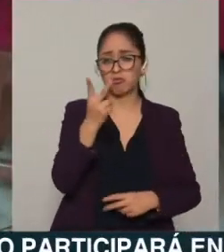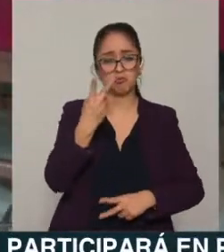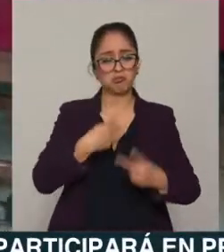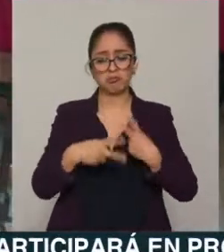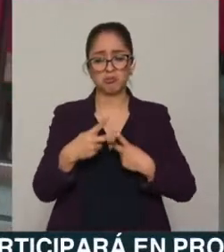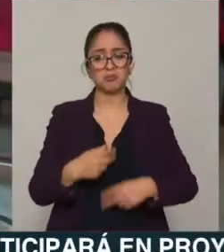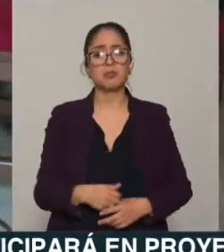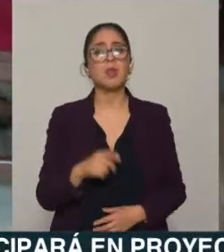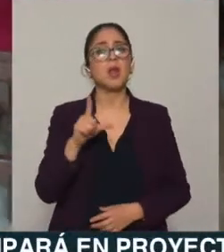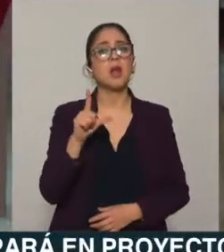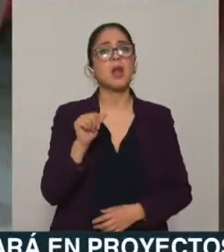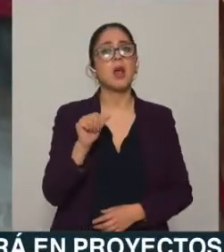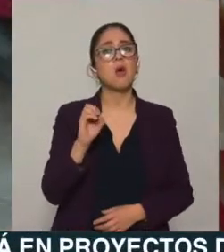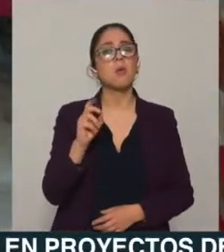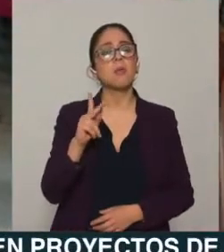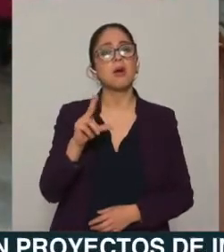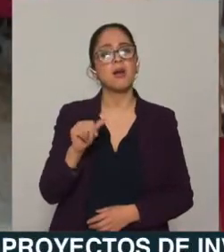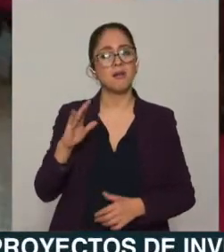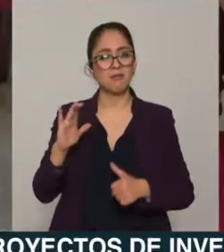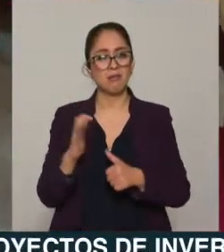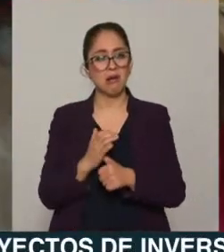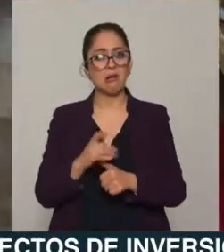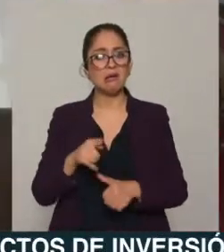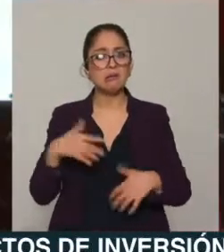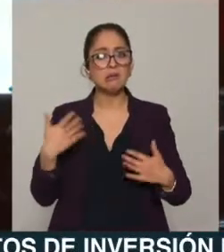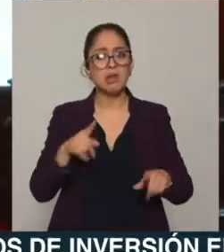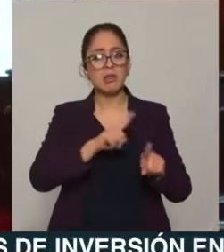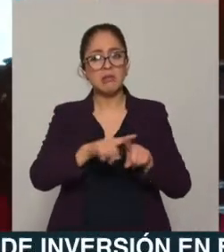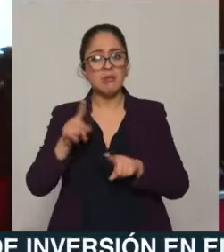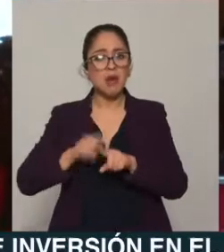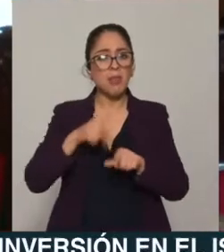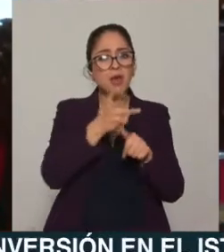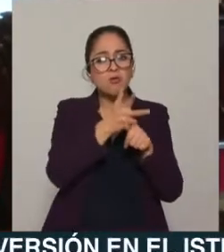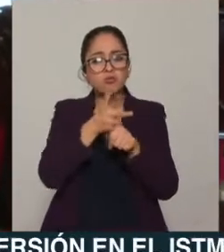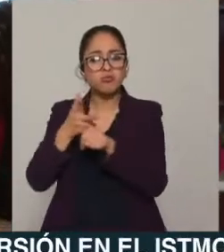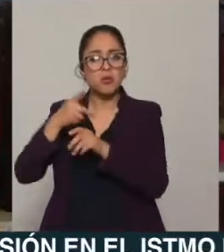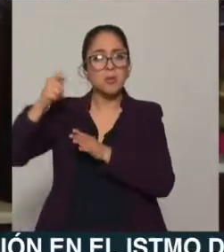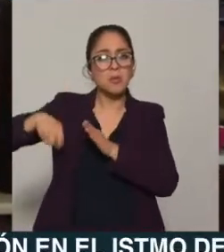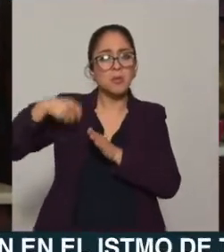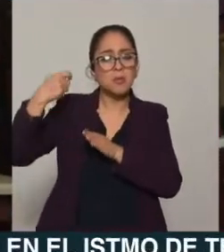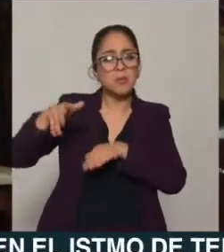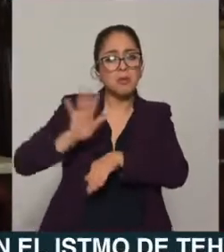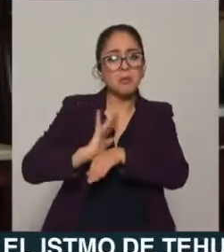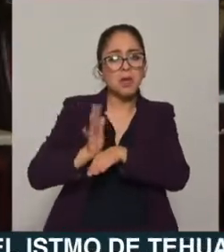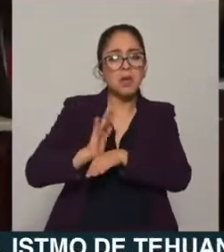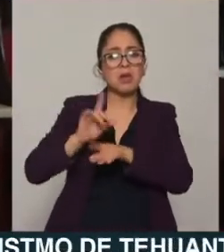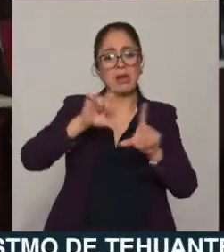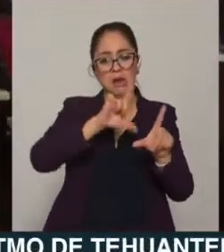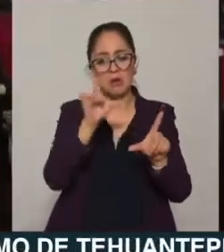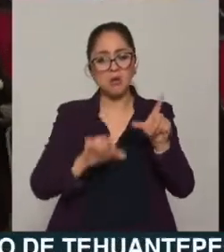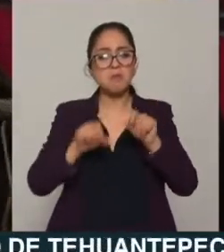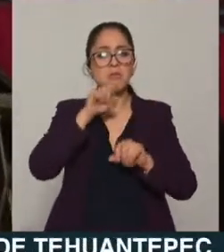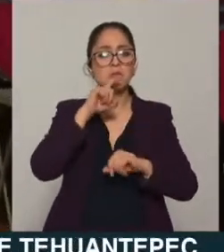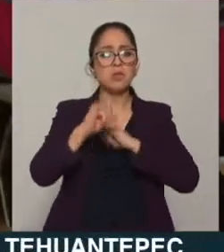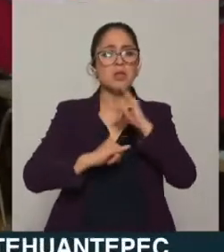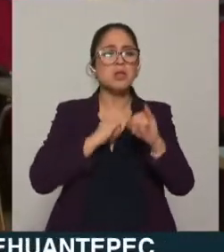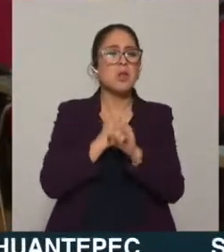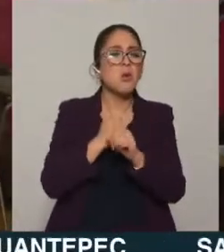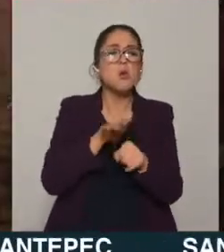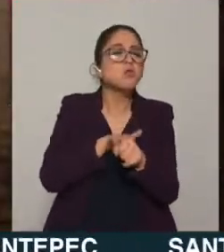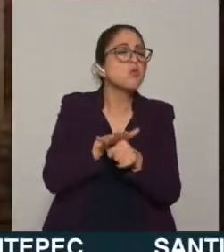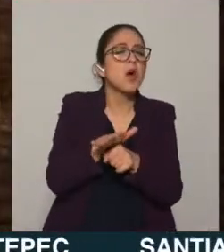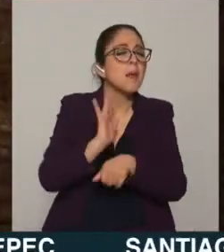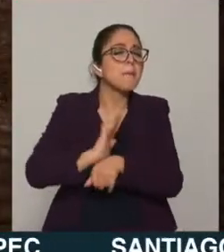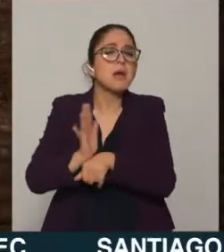la Ópera Bar ha sido escenario de múltiples filmaciones de talla nacional e internacional. Entre las diversas películas que aquí se